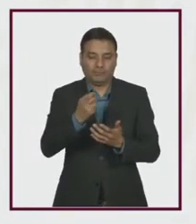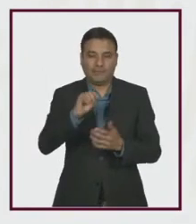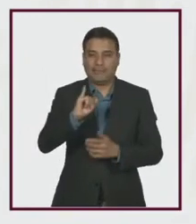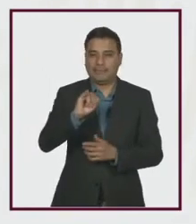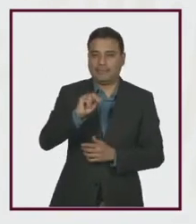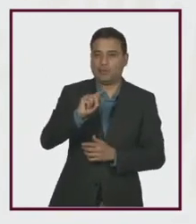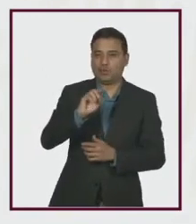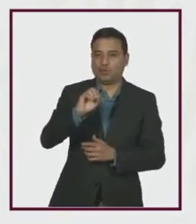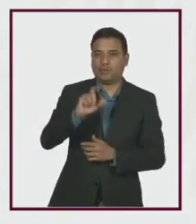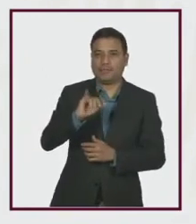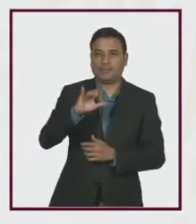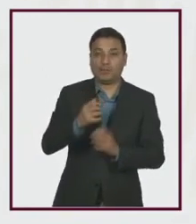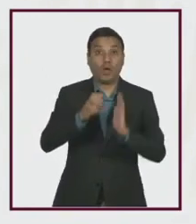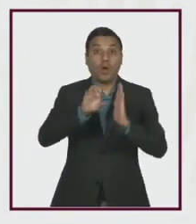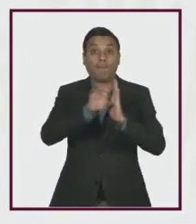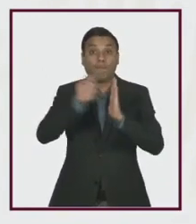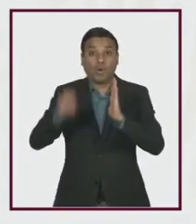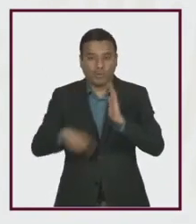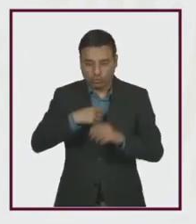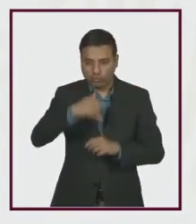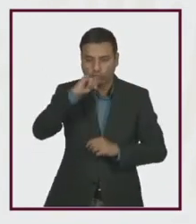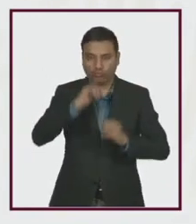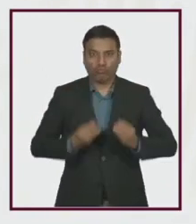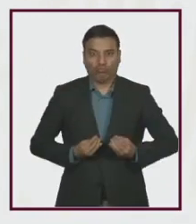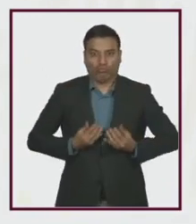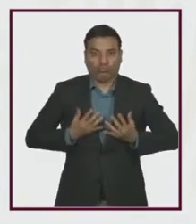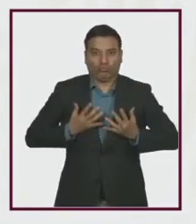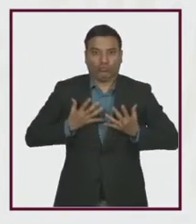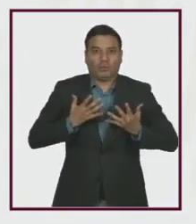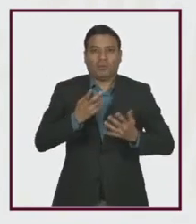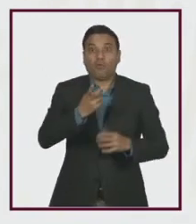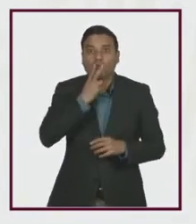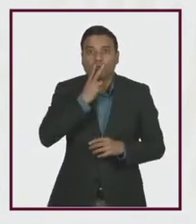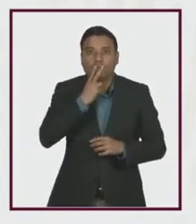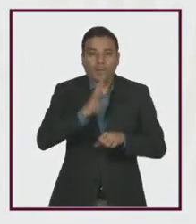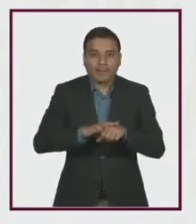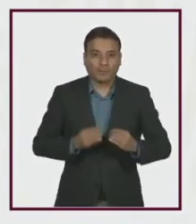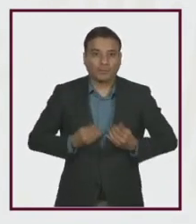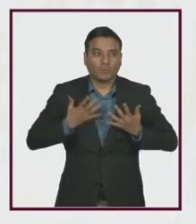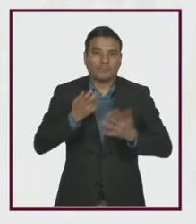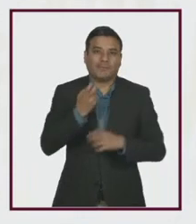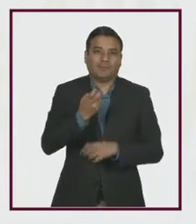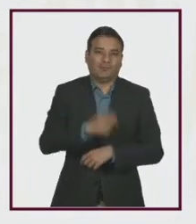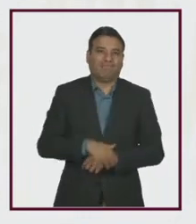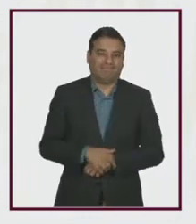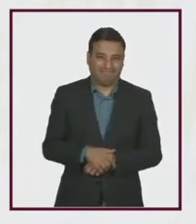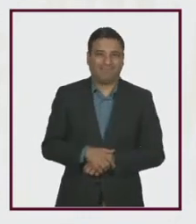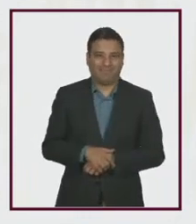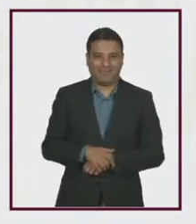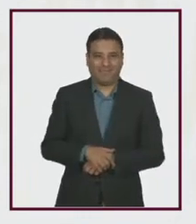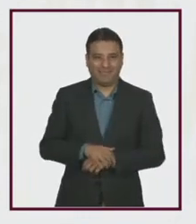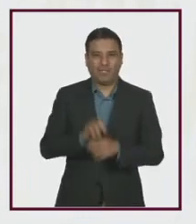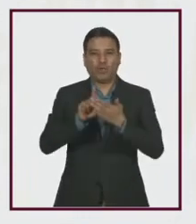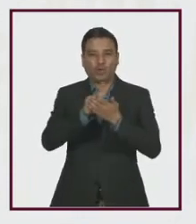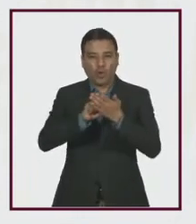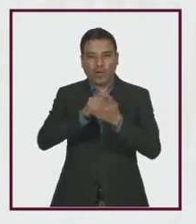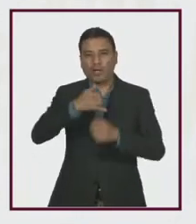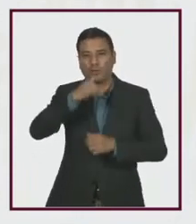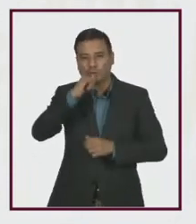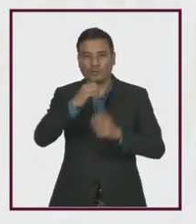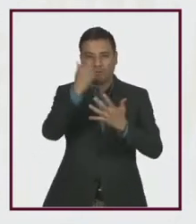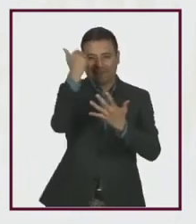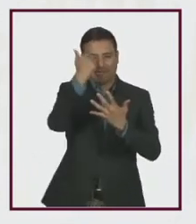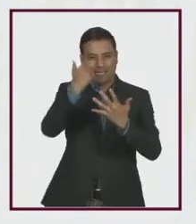más activo, pues ahí probablemente también, entre más fume, más efecto voy a tener. Y así con cada una de las sustancias. Entonces, la intoxicación van a